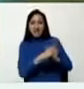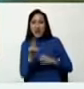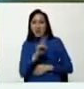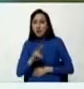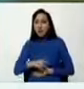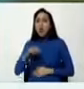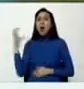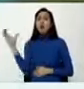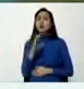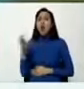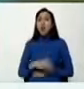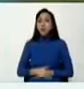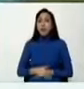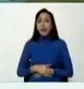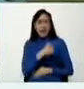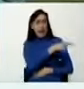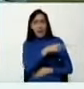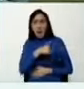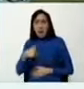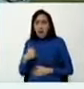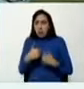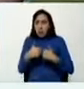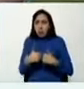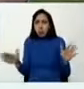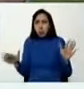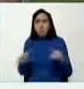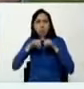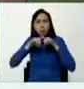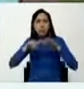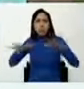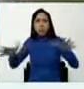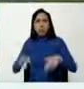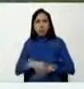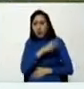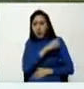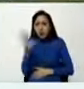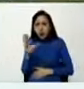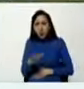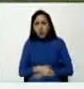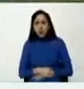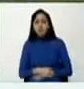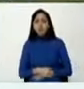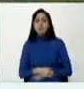Están hablando de abrir la frontera de manera unilateral desde Colombia.